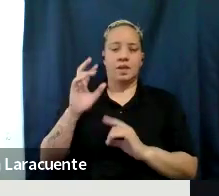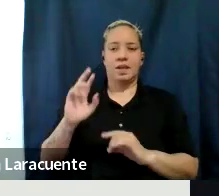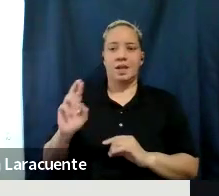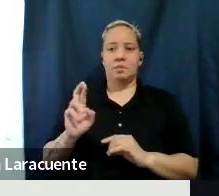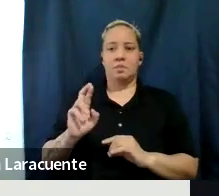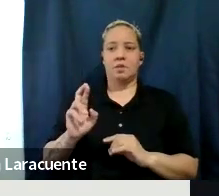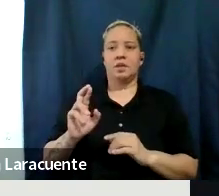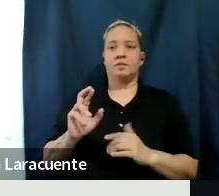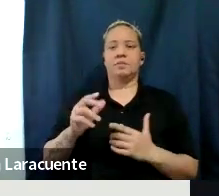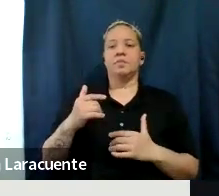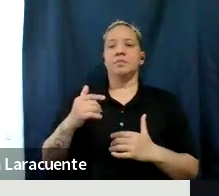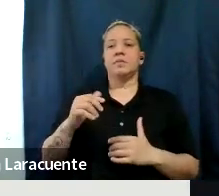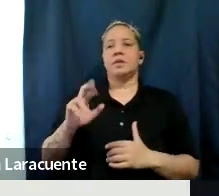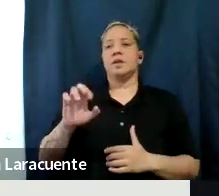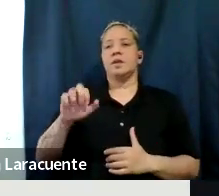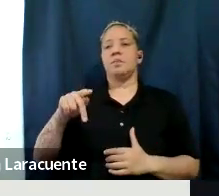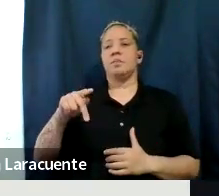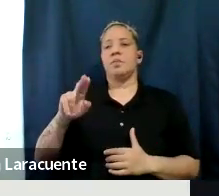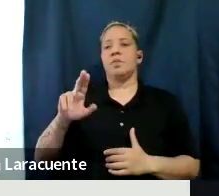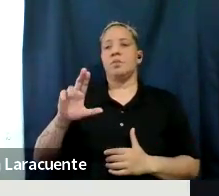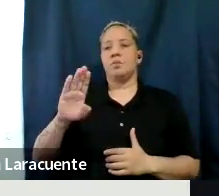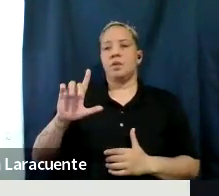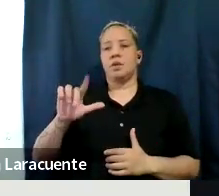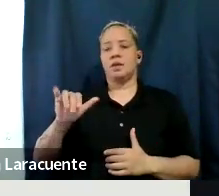hermanas latinoamericanas y caribeñas.